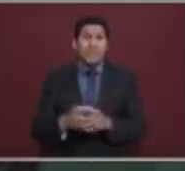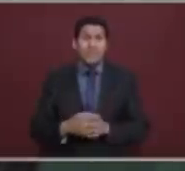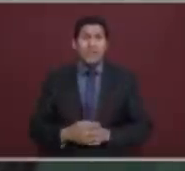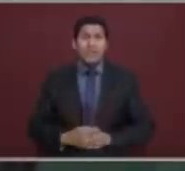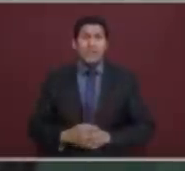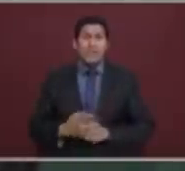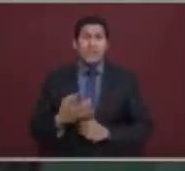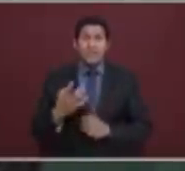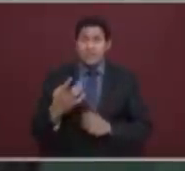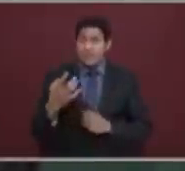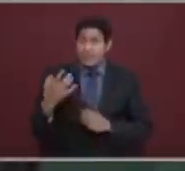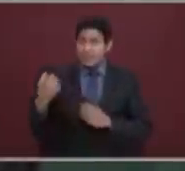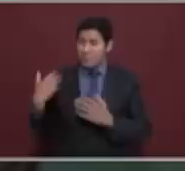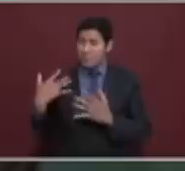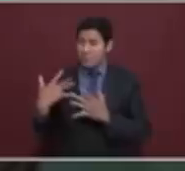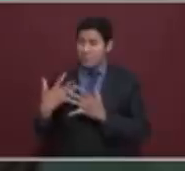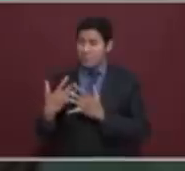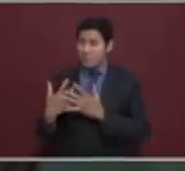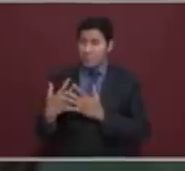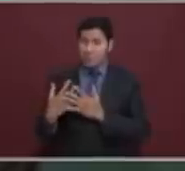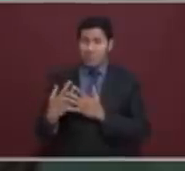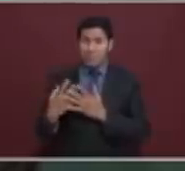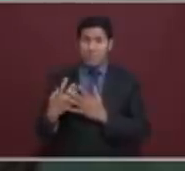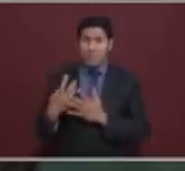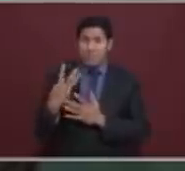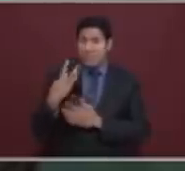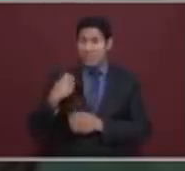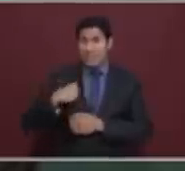tres siglos de dominación colonial